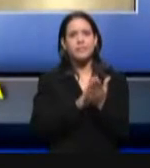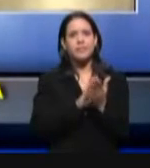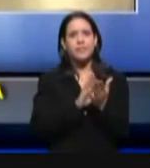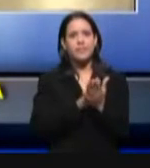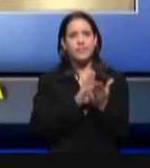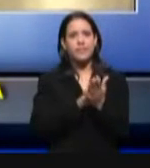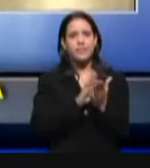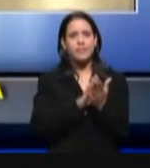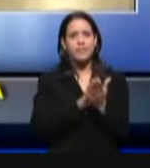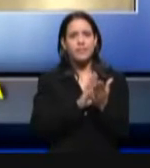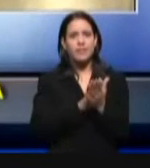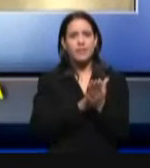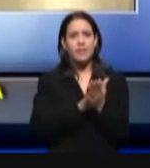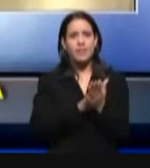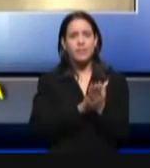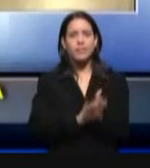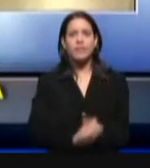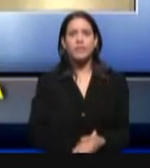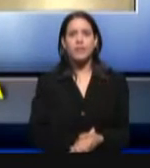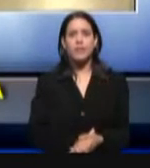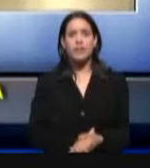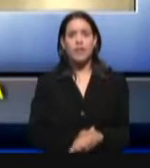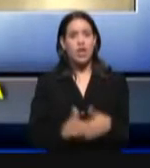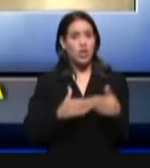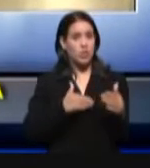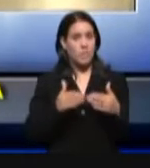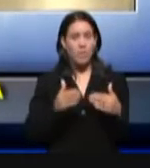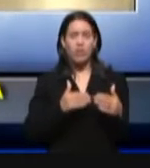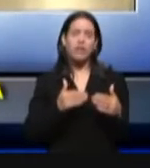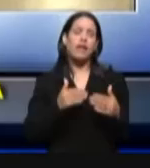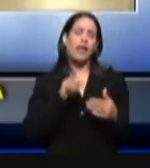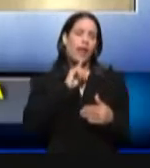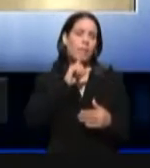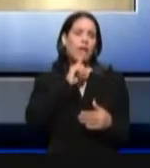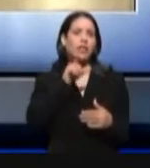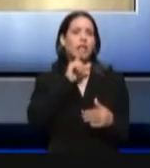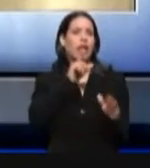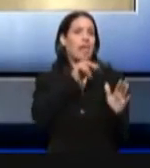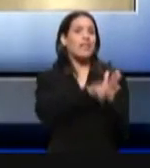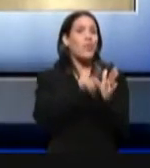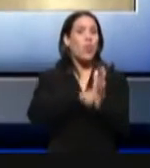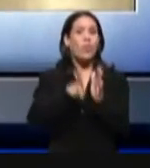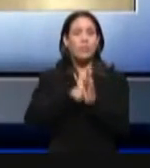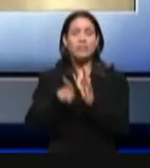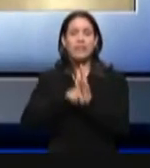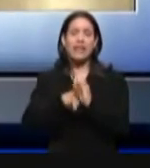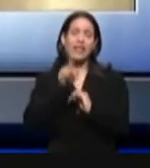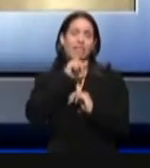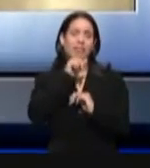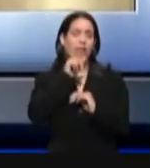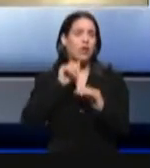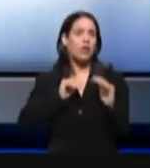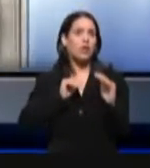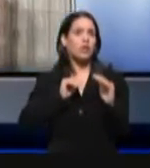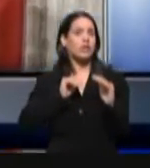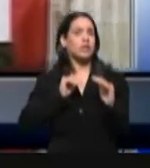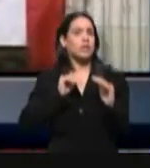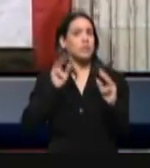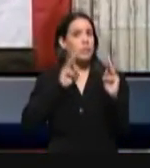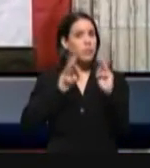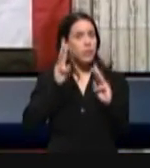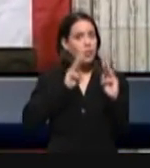Y aunque el número de asesinatos sigue siendo preocupantemente alto, hemos logrado detener su escalada